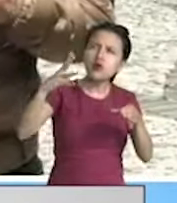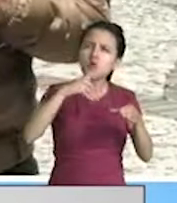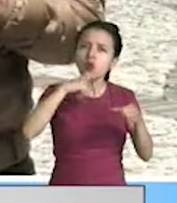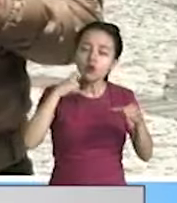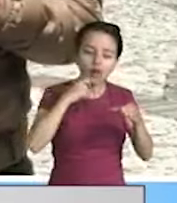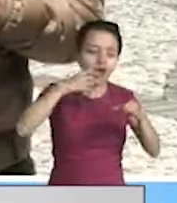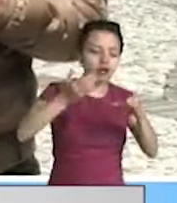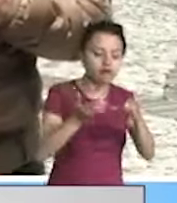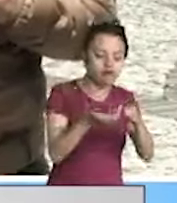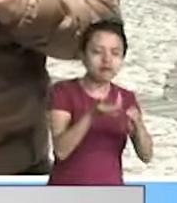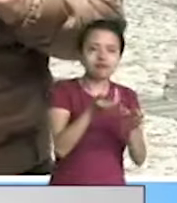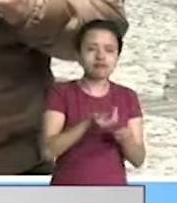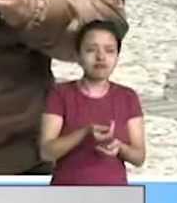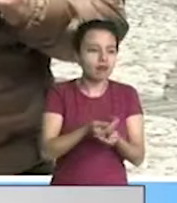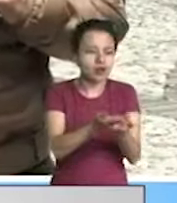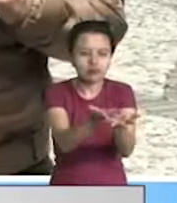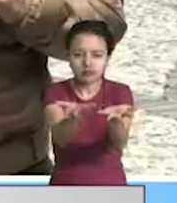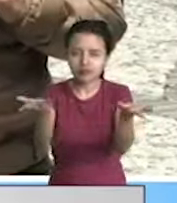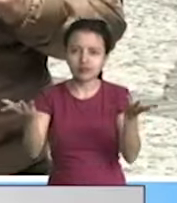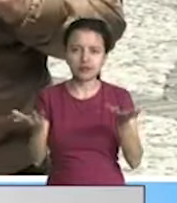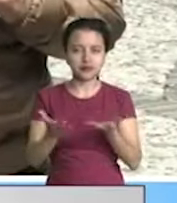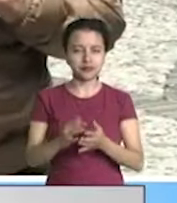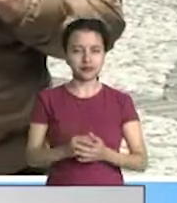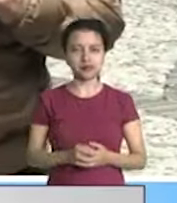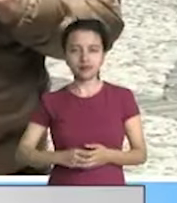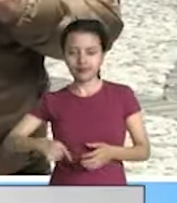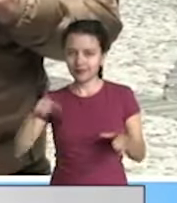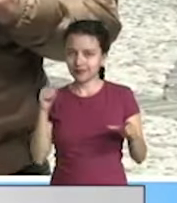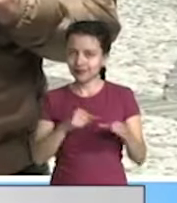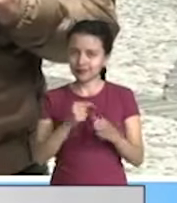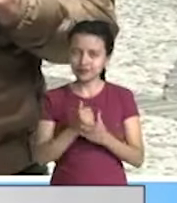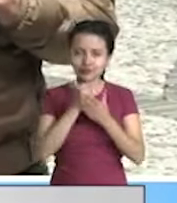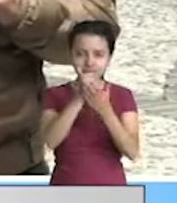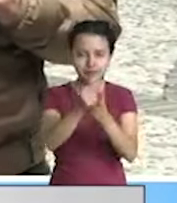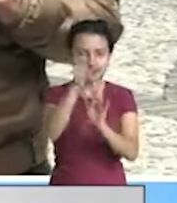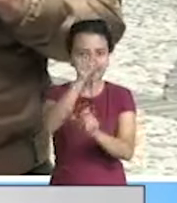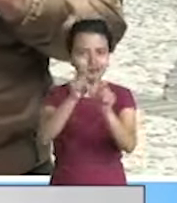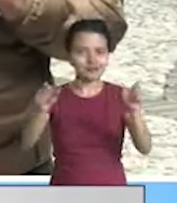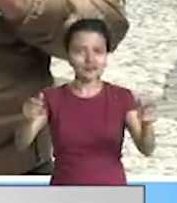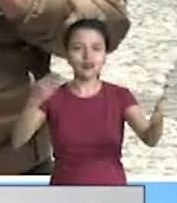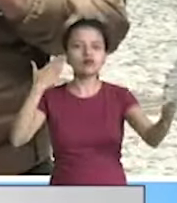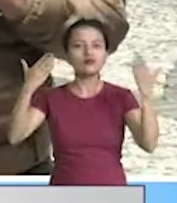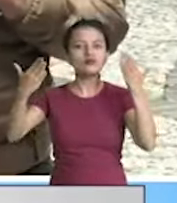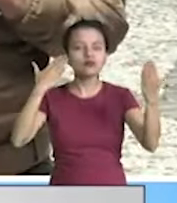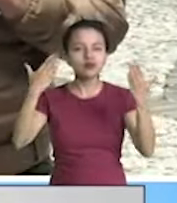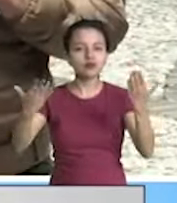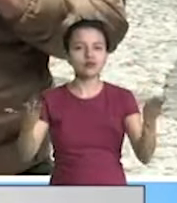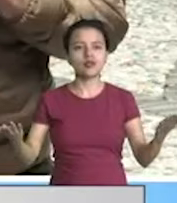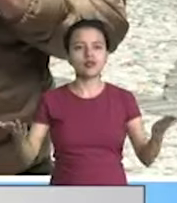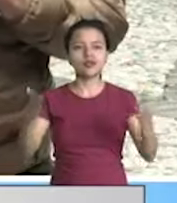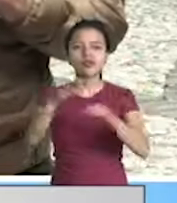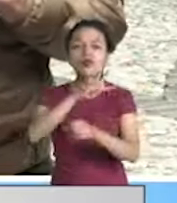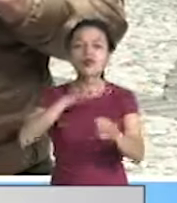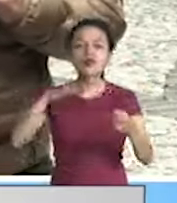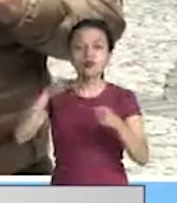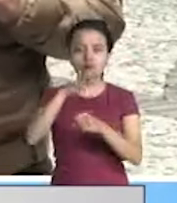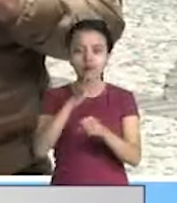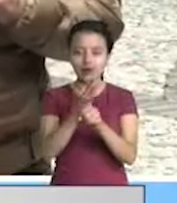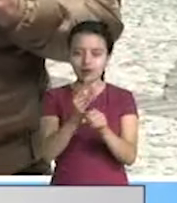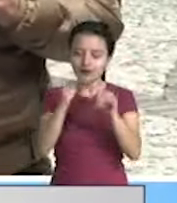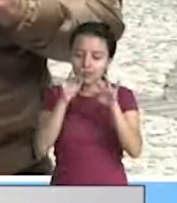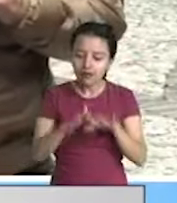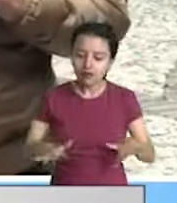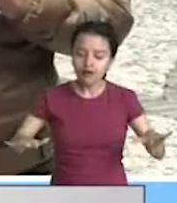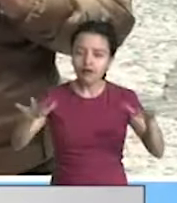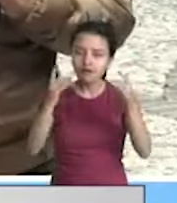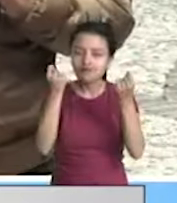Cundinamarca para colaborarle a todos los campesinos del departamento con las afectaciones que tienen